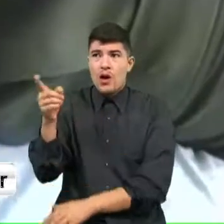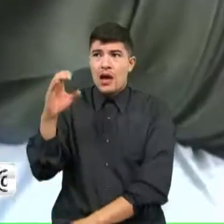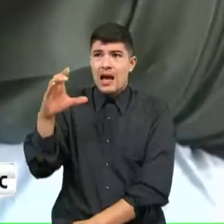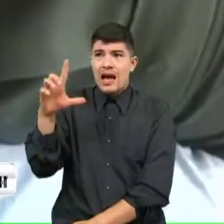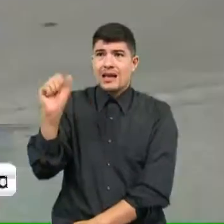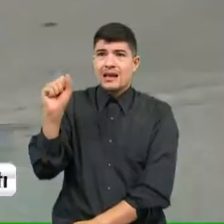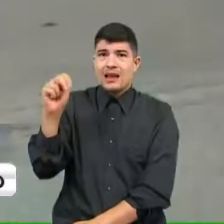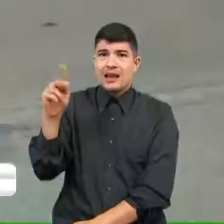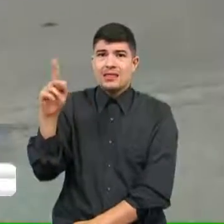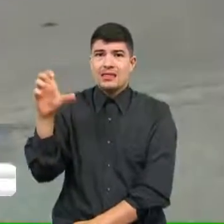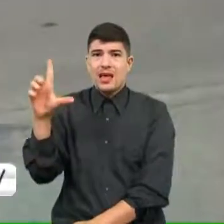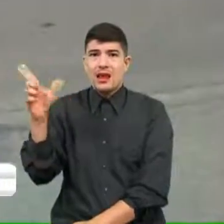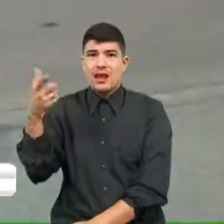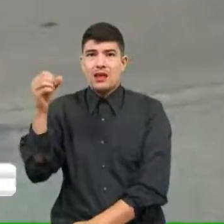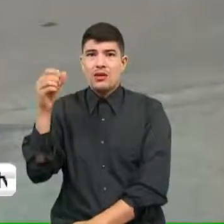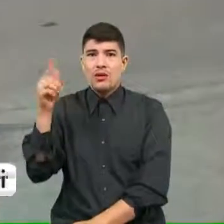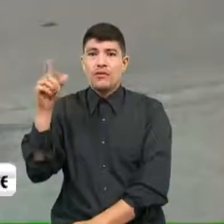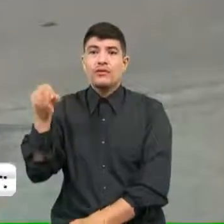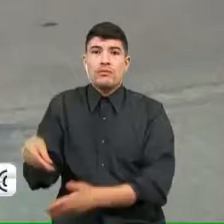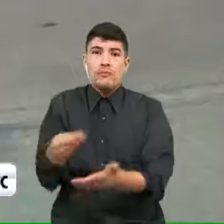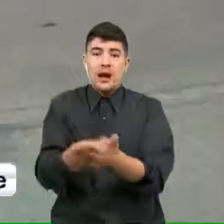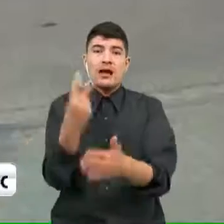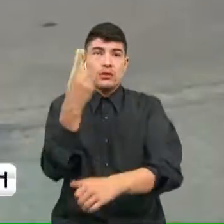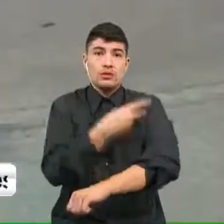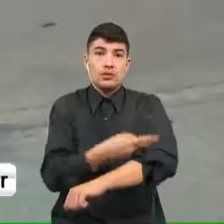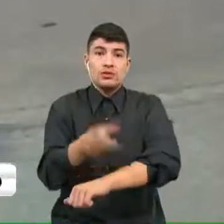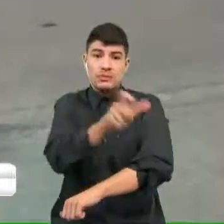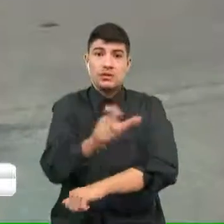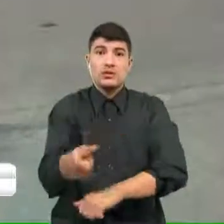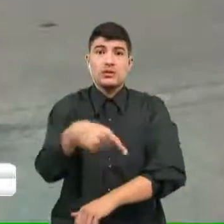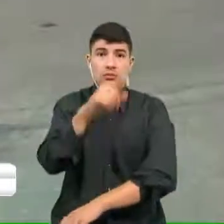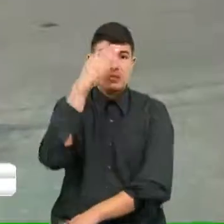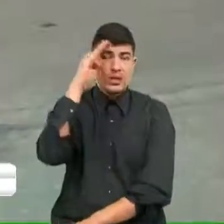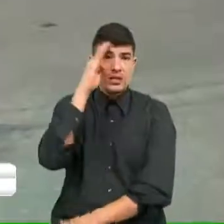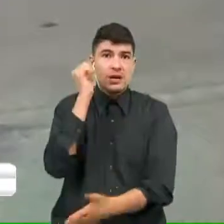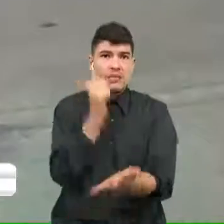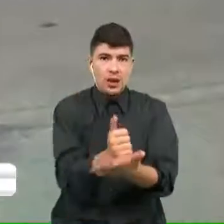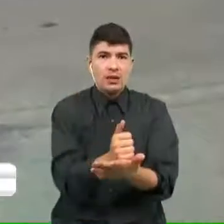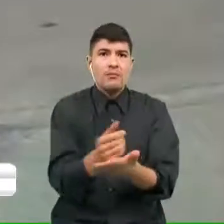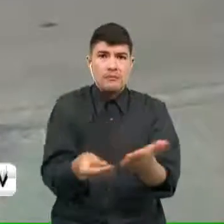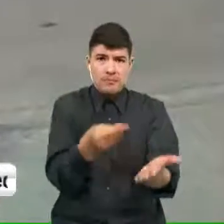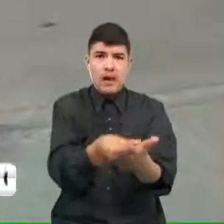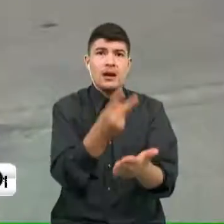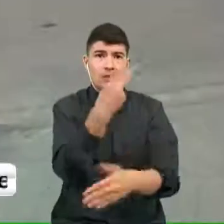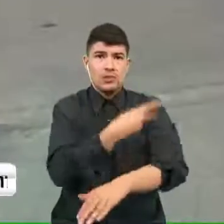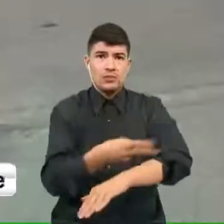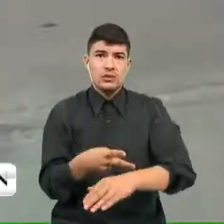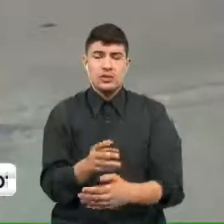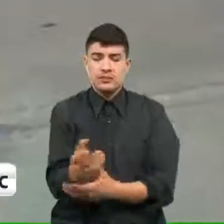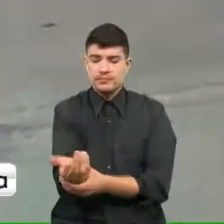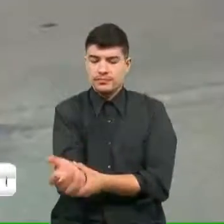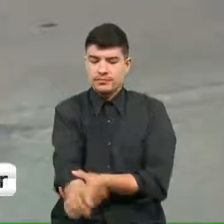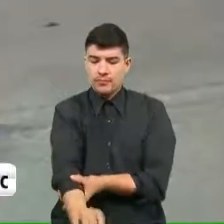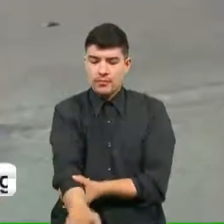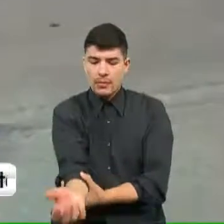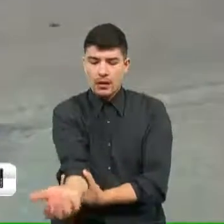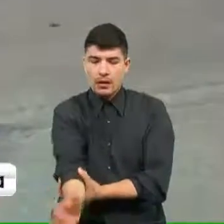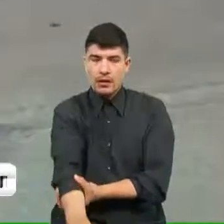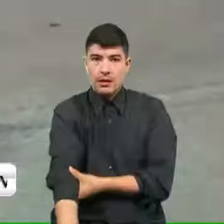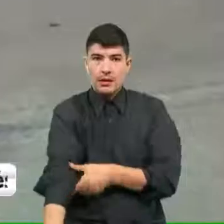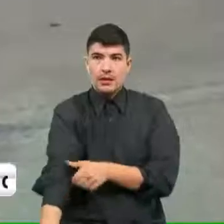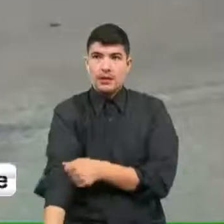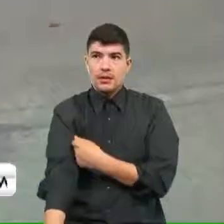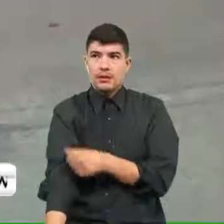policía muerto entre otras cosas hoy en horas de la tarde se estará llevando la transmisión de mando de la policía metropolitana de cúcuta hoy asume el nuevo